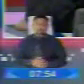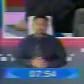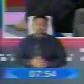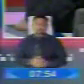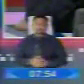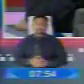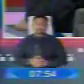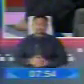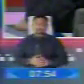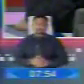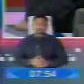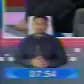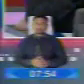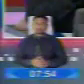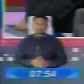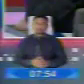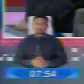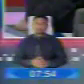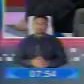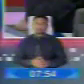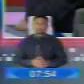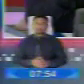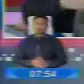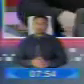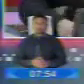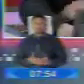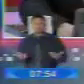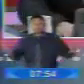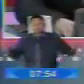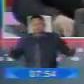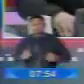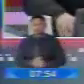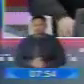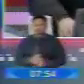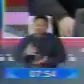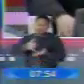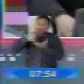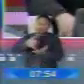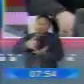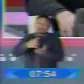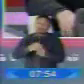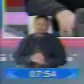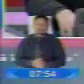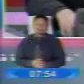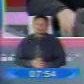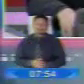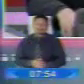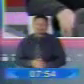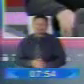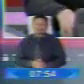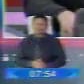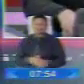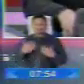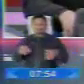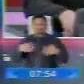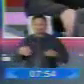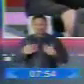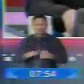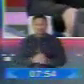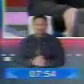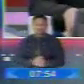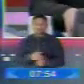esta petición y ya fue negada. En fin, los premios, ¿no? Realmente increíble hasta dónde se llega.